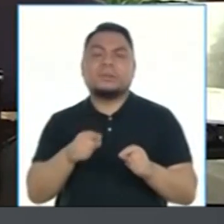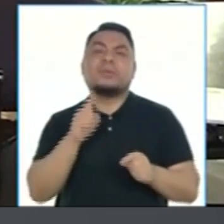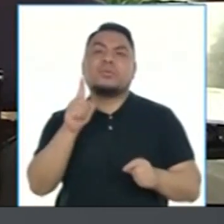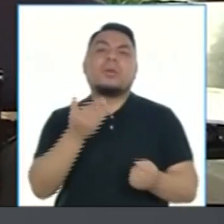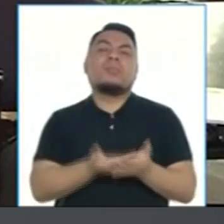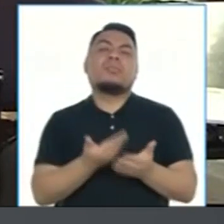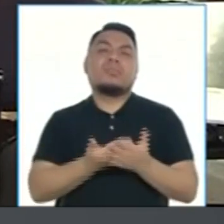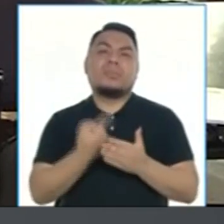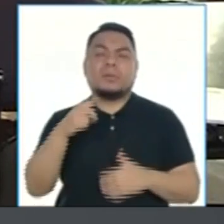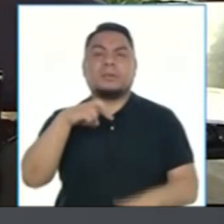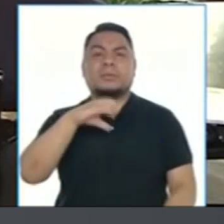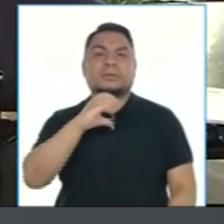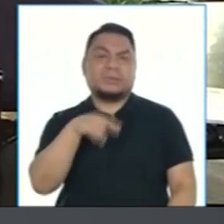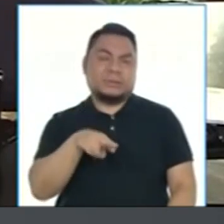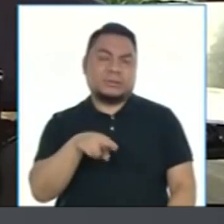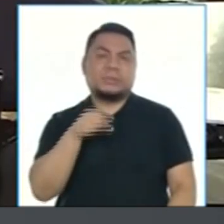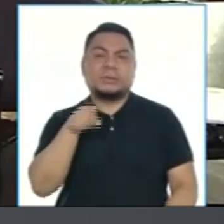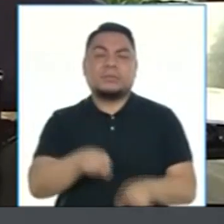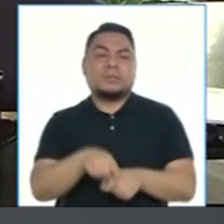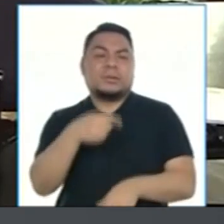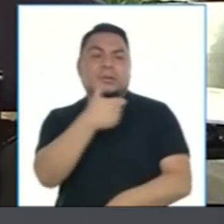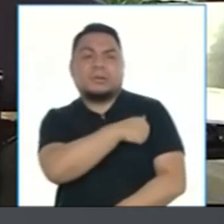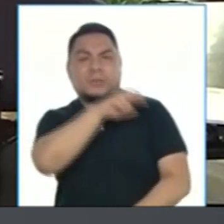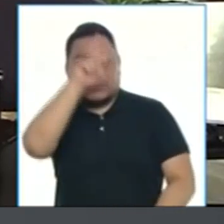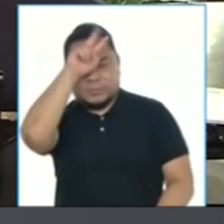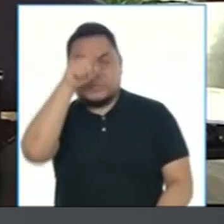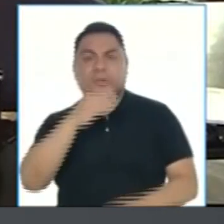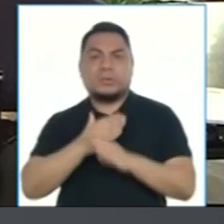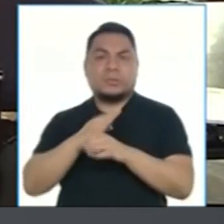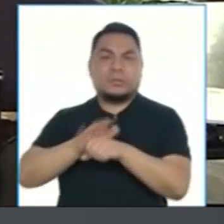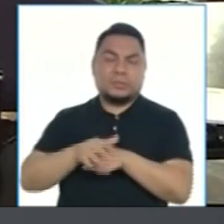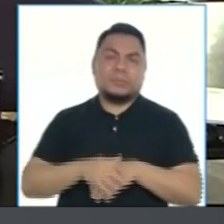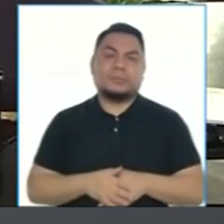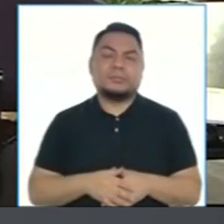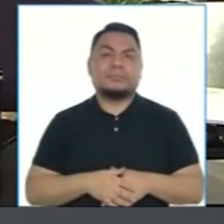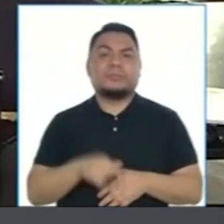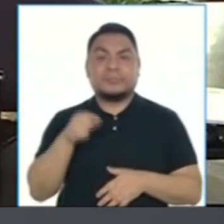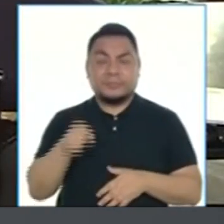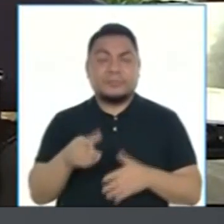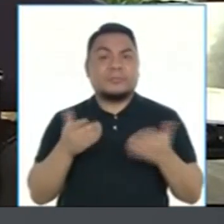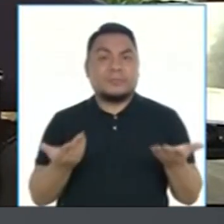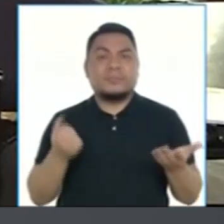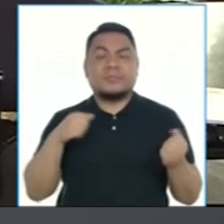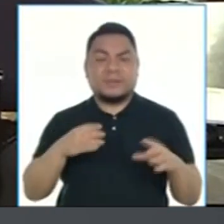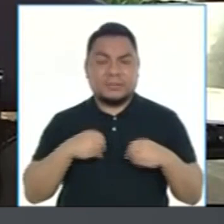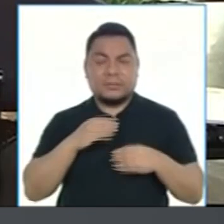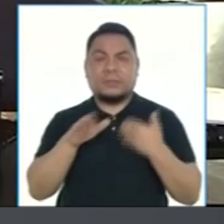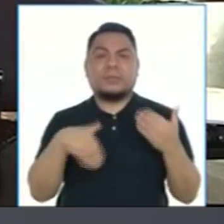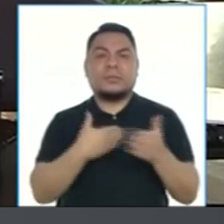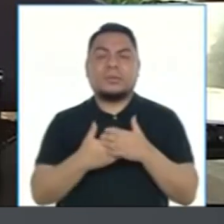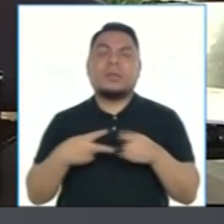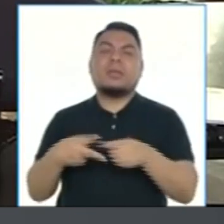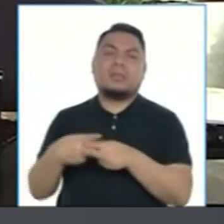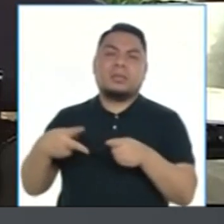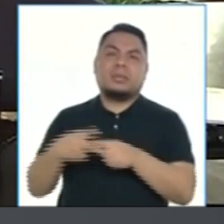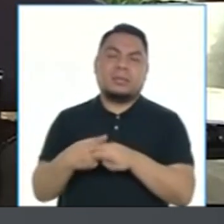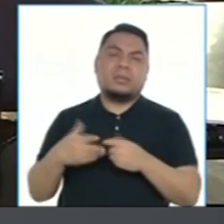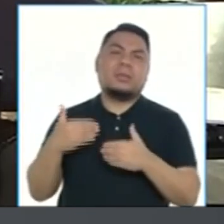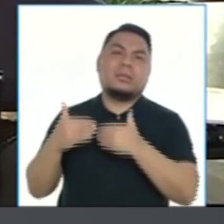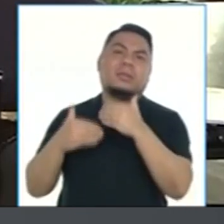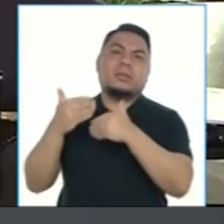una prueba PCR y una vacuna peruana anti-COVID, que sin embargo recibe todas las trabas